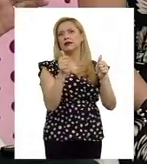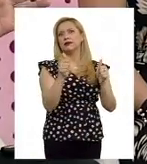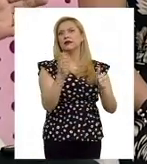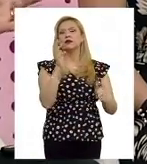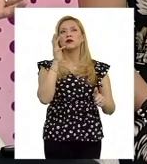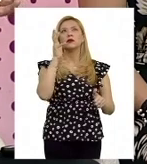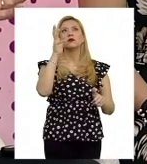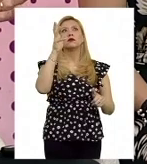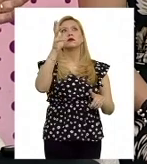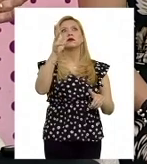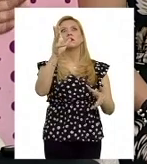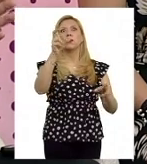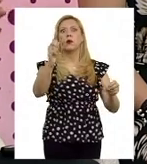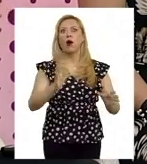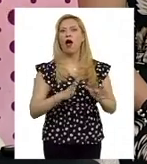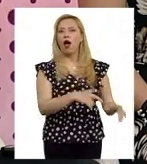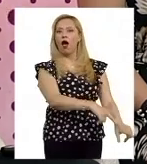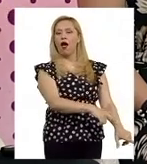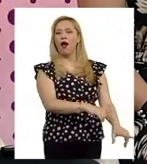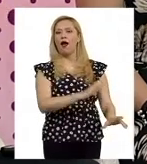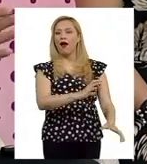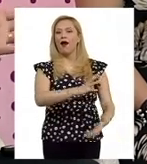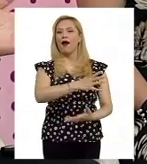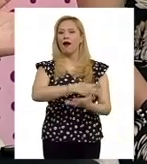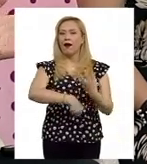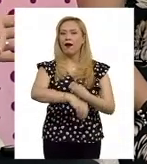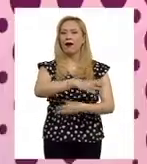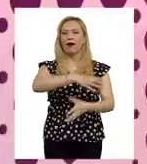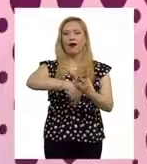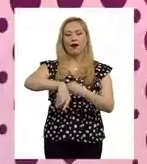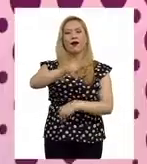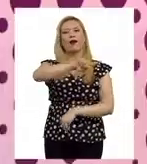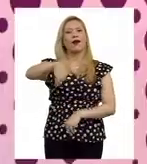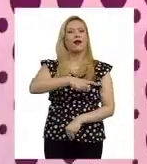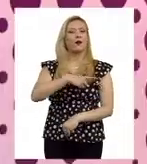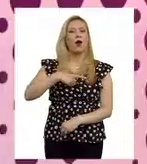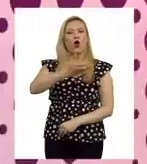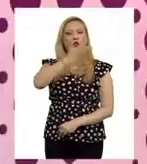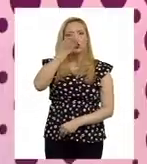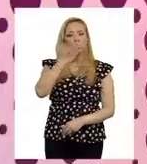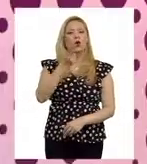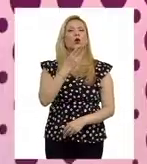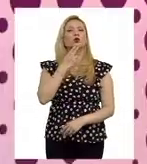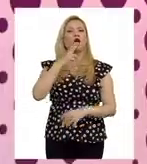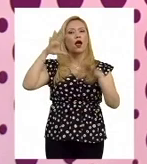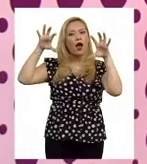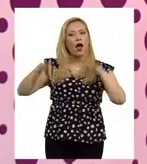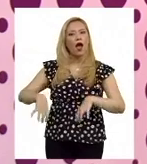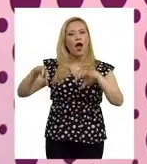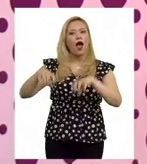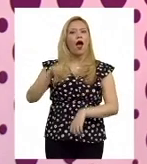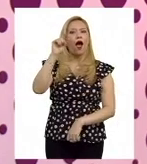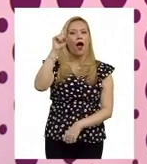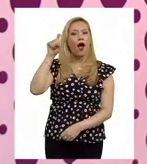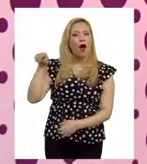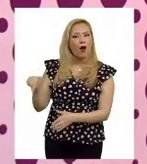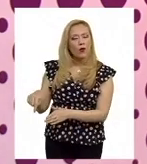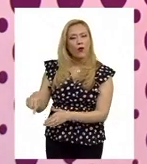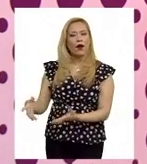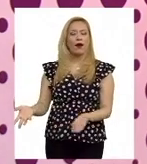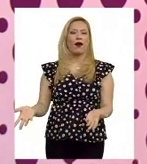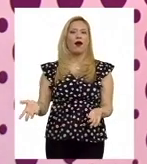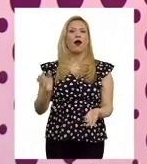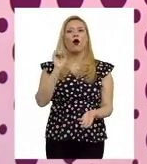naturales. Por tanto, en la conservación del medio natural no solamente favorece la captura de